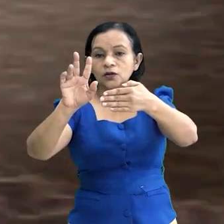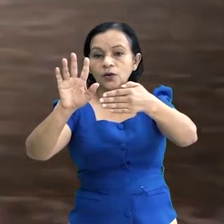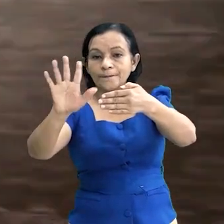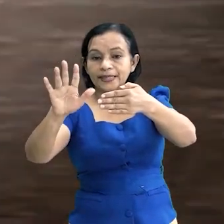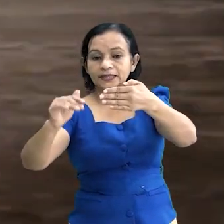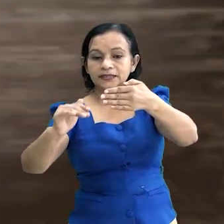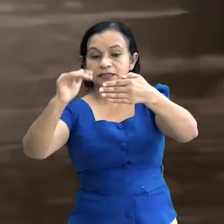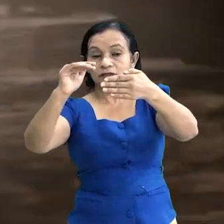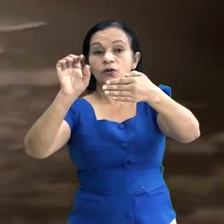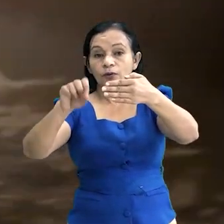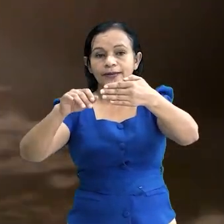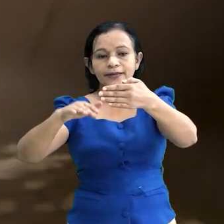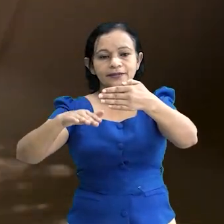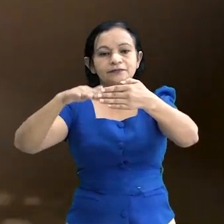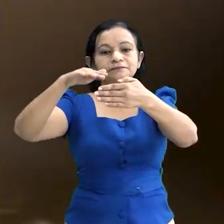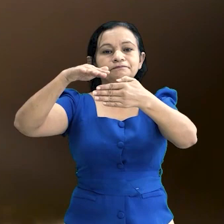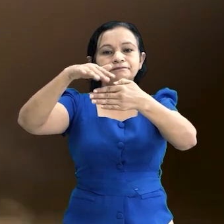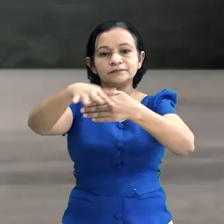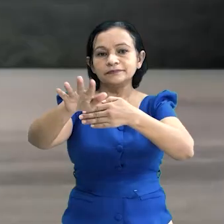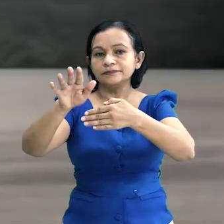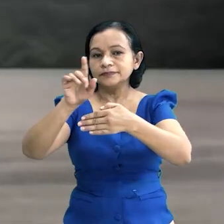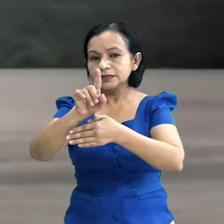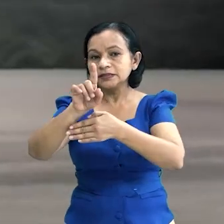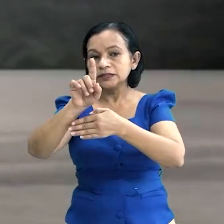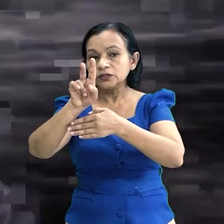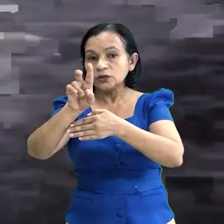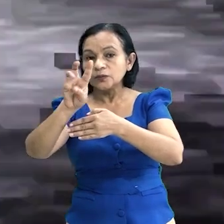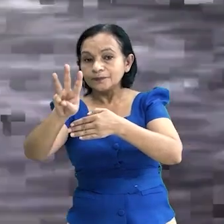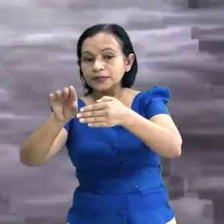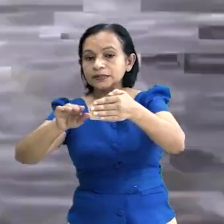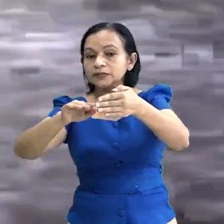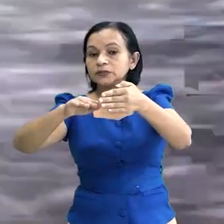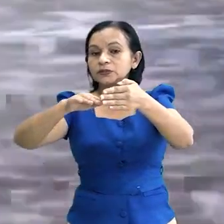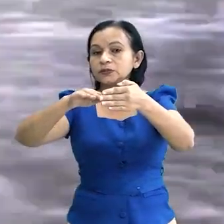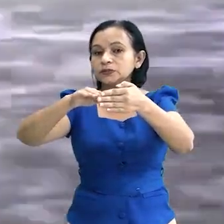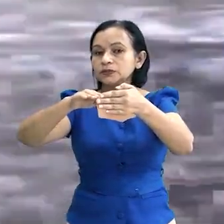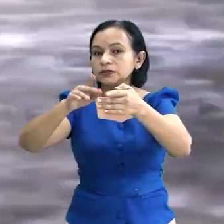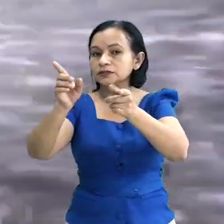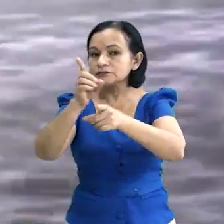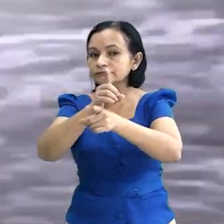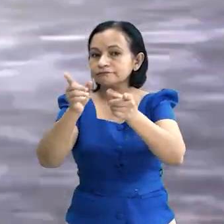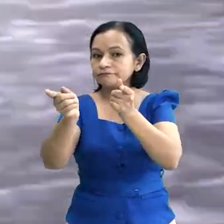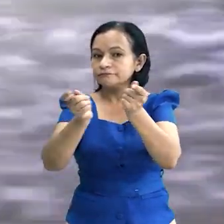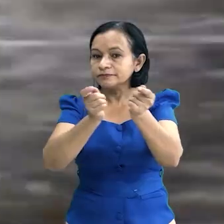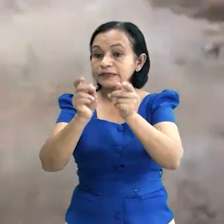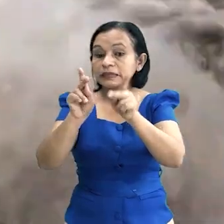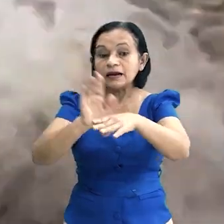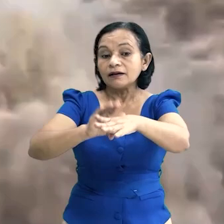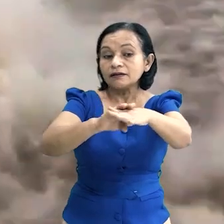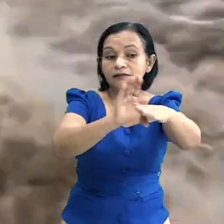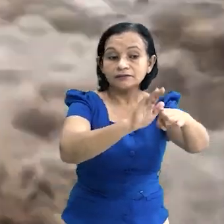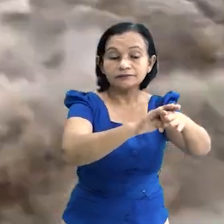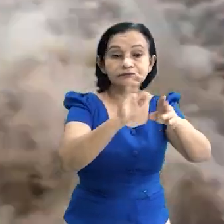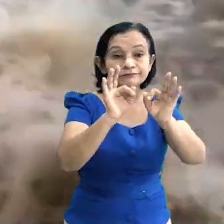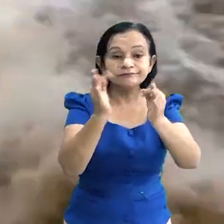mar. Entonces, a los 123 metros sobre el nivel del mar, nosotros tenemos que comenzar a evacuar. De